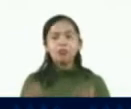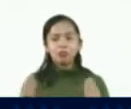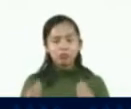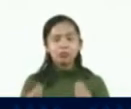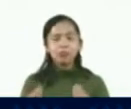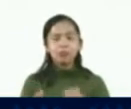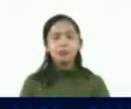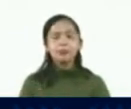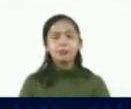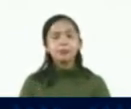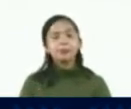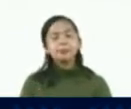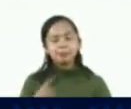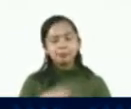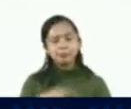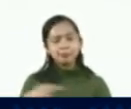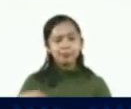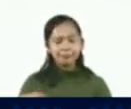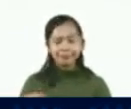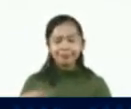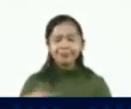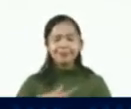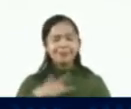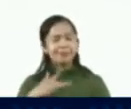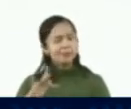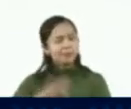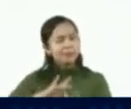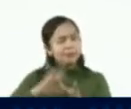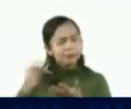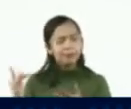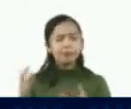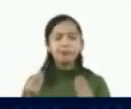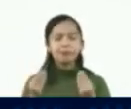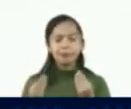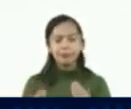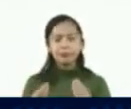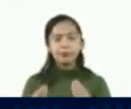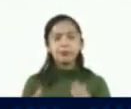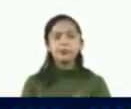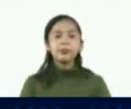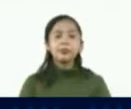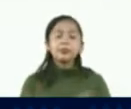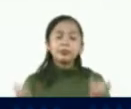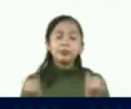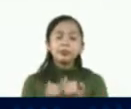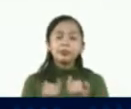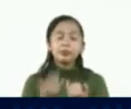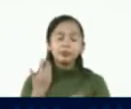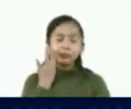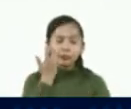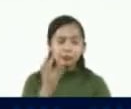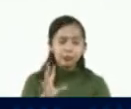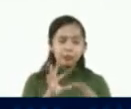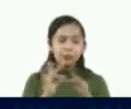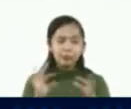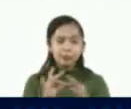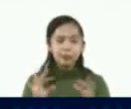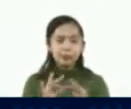Así que pues nuestro enorme agradecimiento. Quiero decirles también que